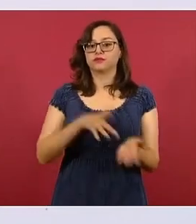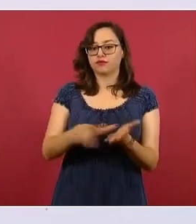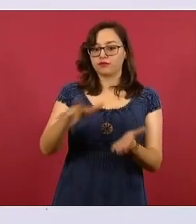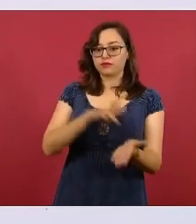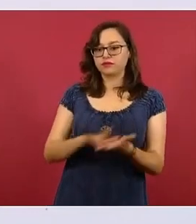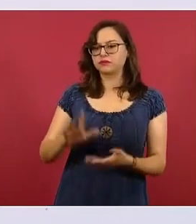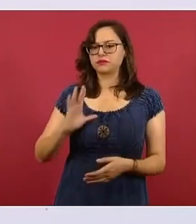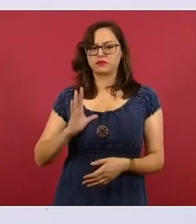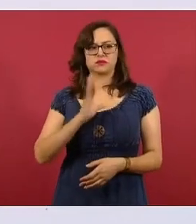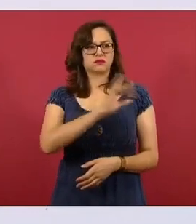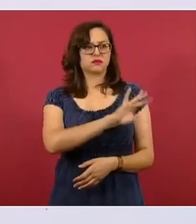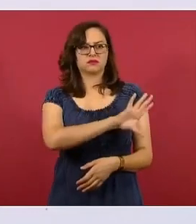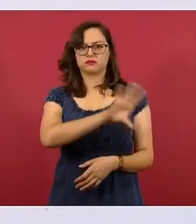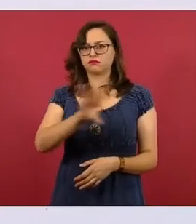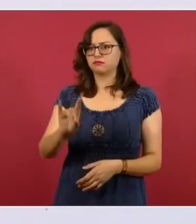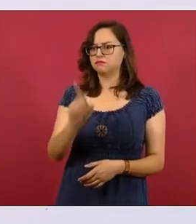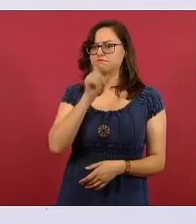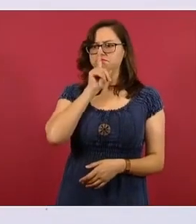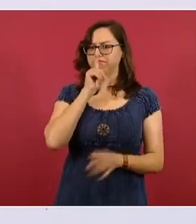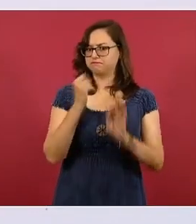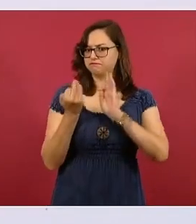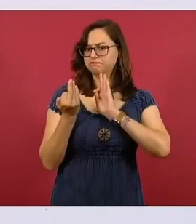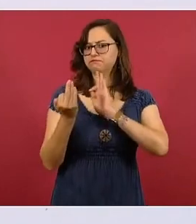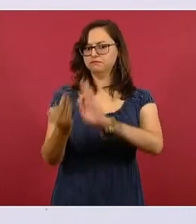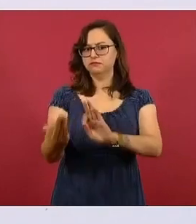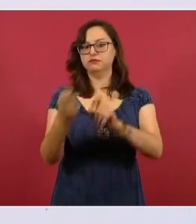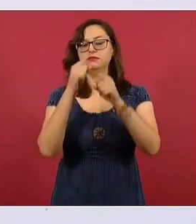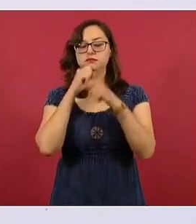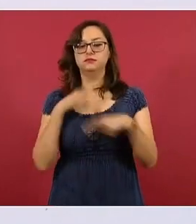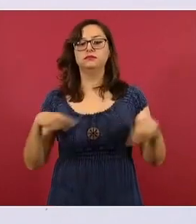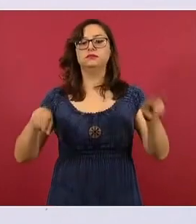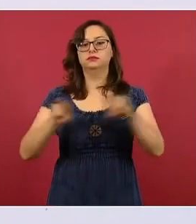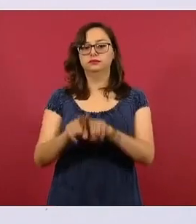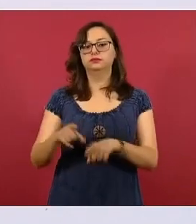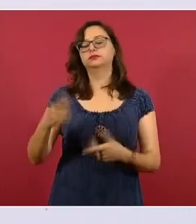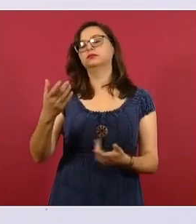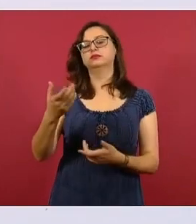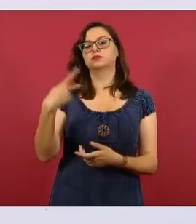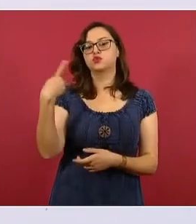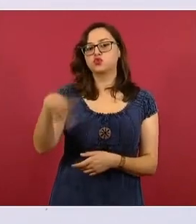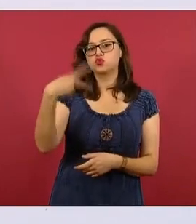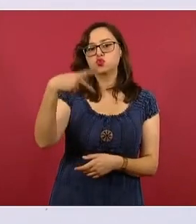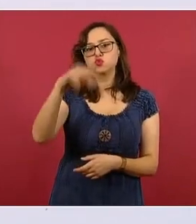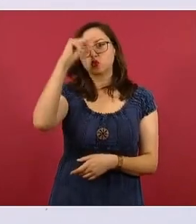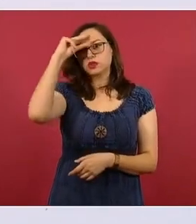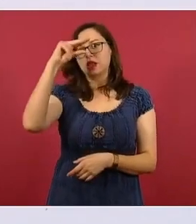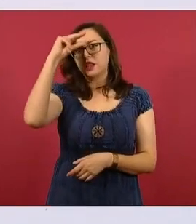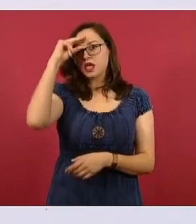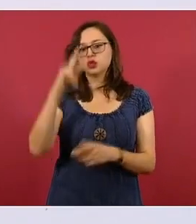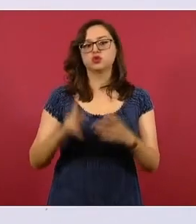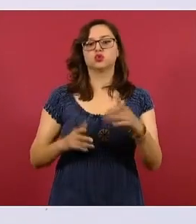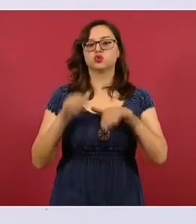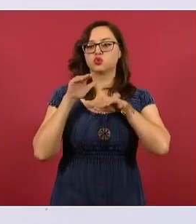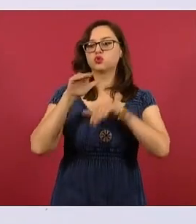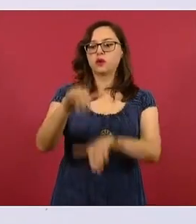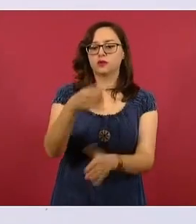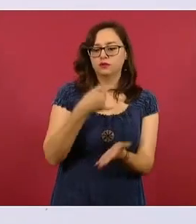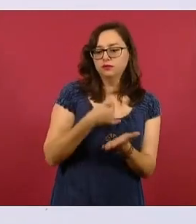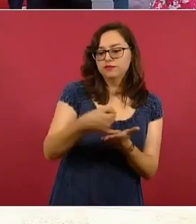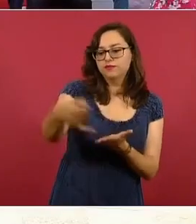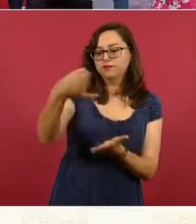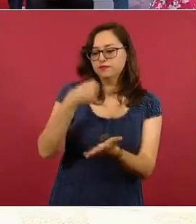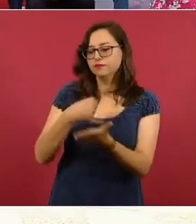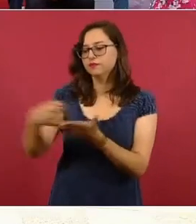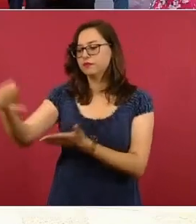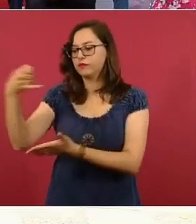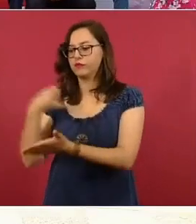construyendo alternativas de producción, vinculando el conocimiento tradicional y milenario de la milpa con la investigación científica y